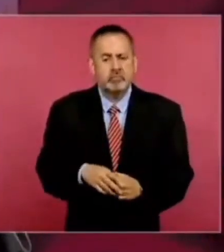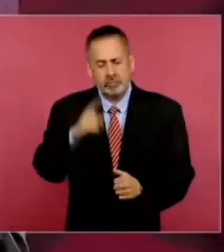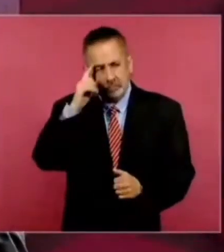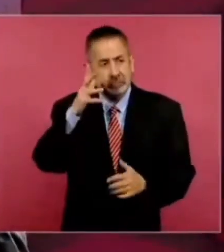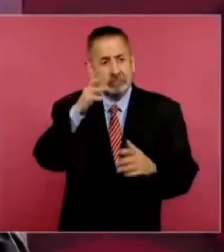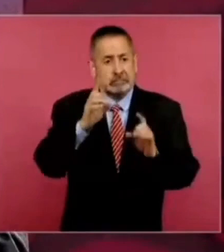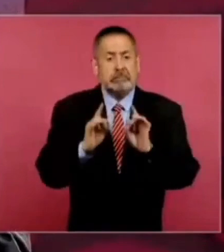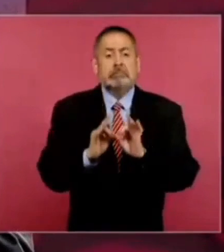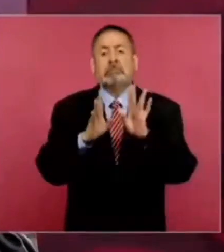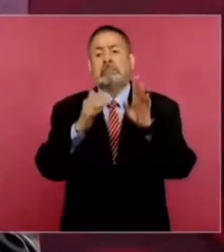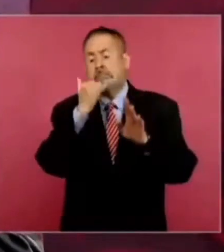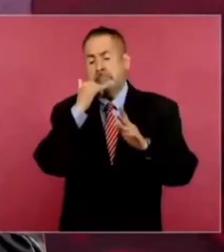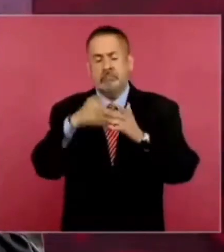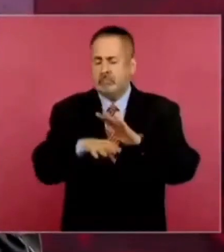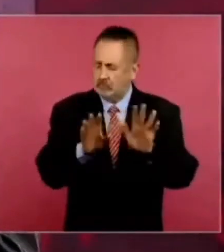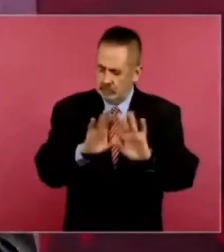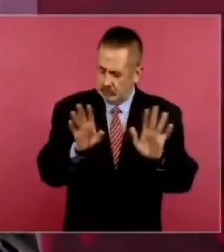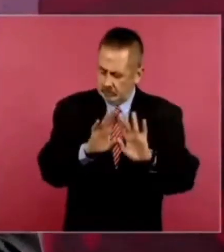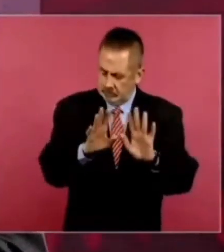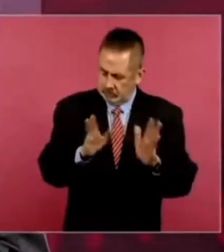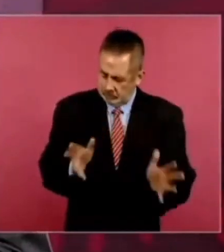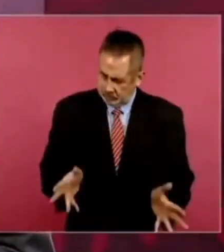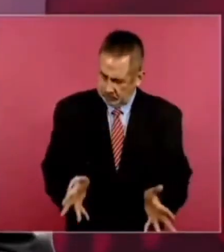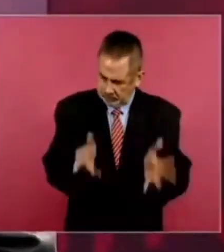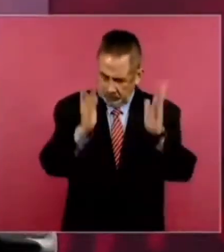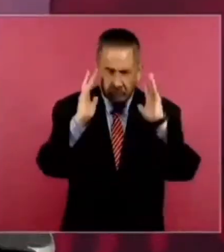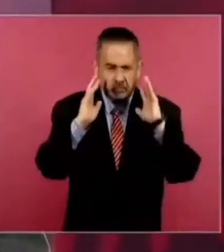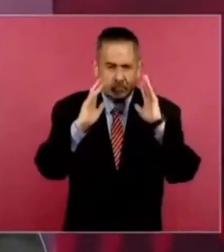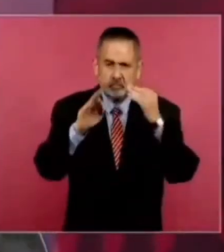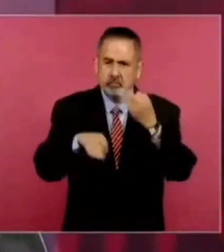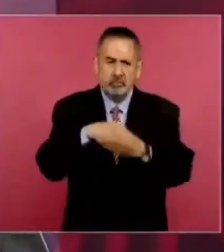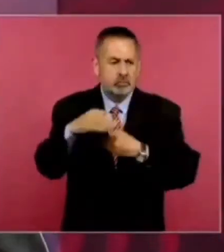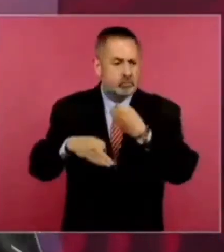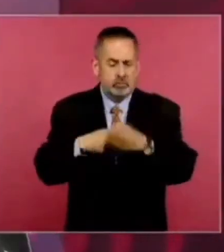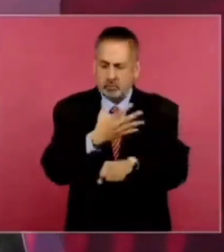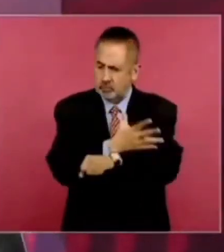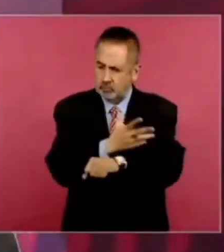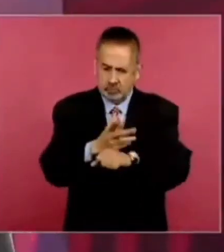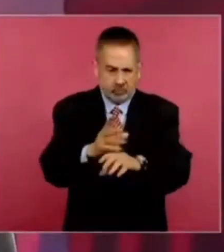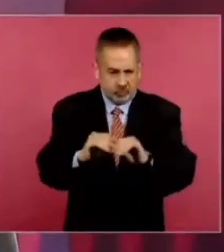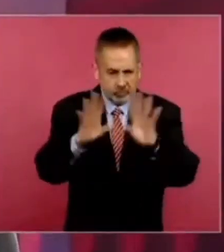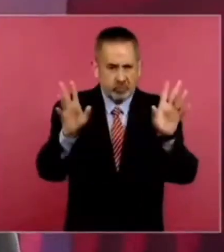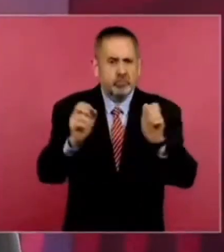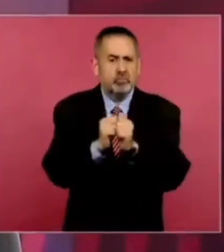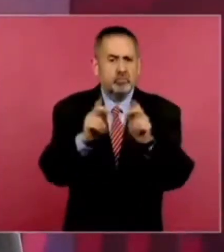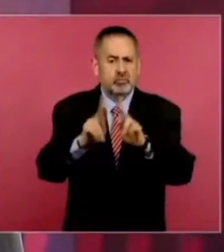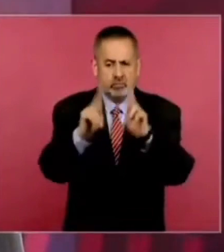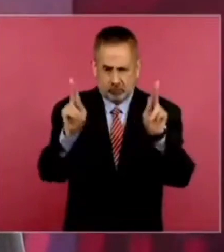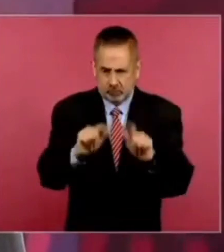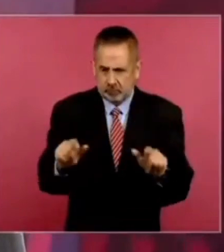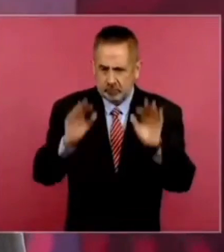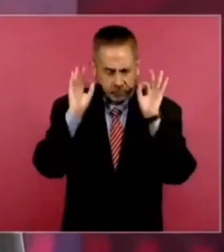desgracias. Nosotros queremos que todo transcurra en paz,